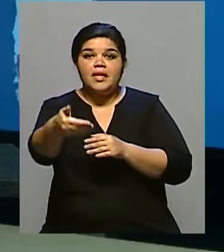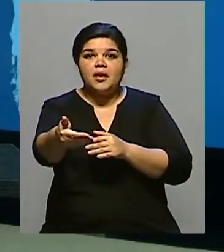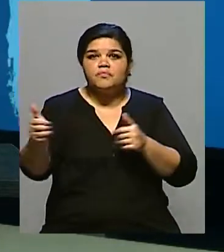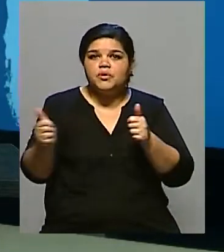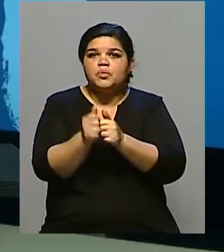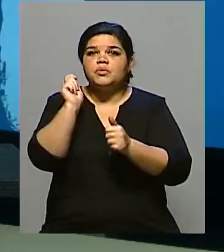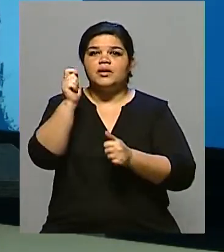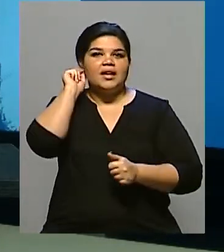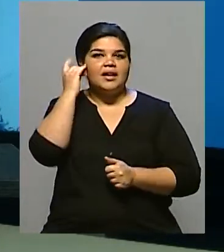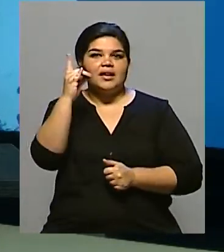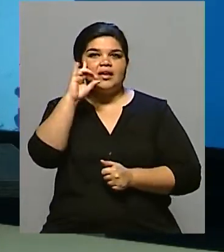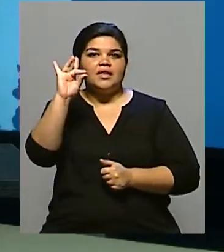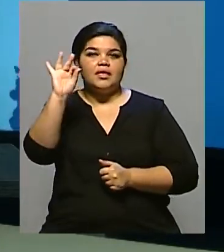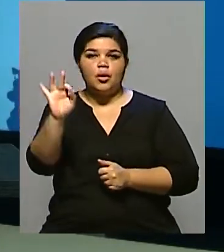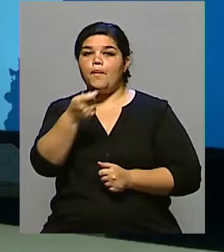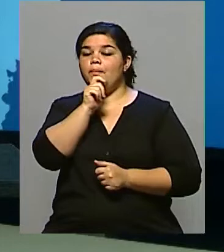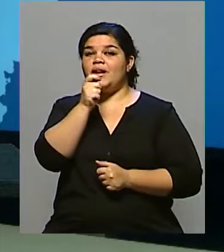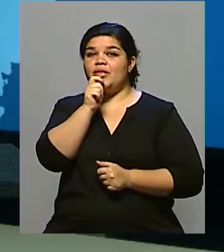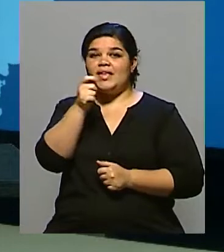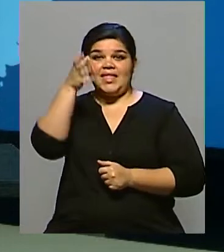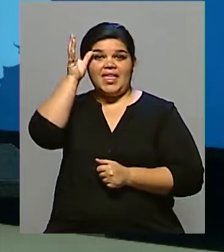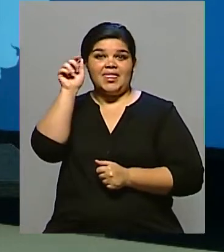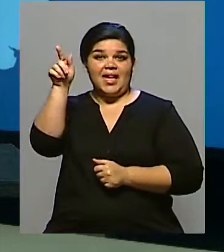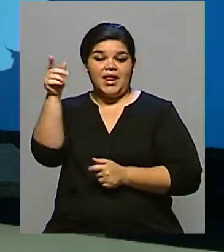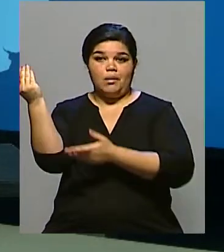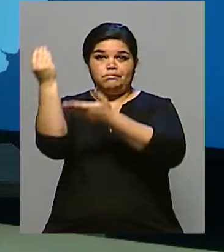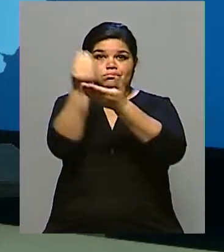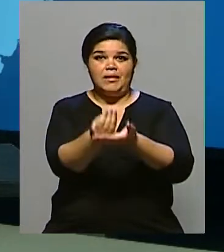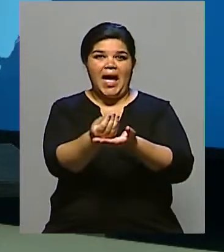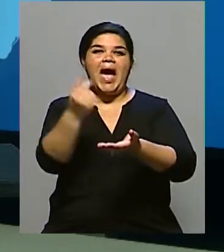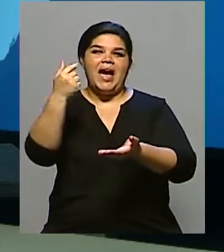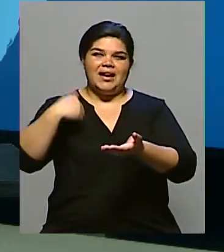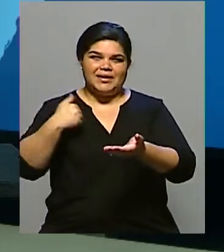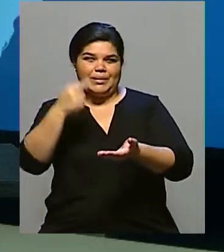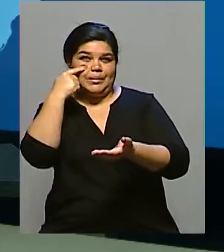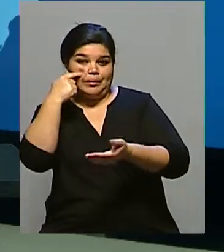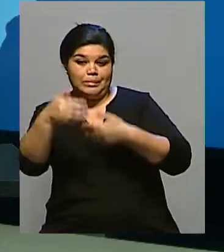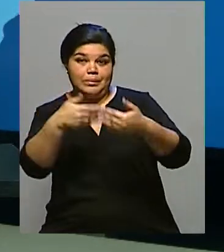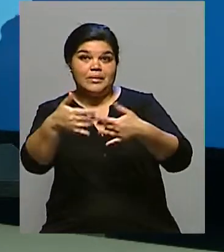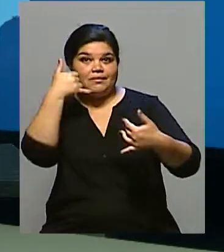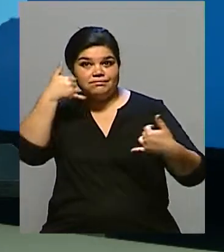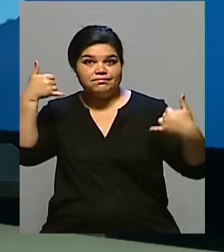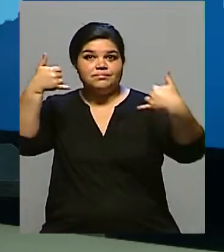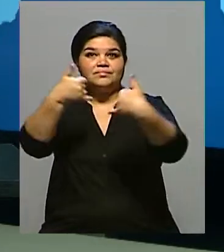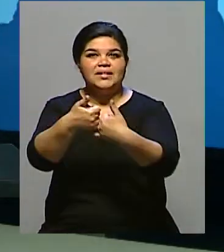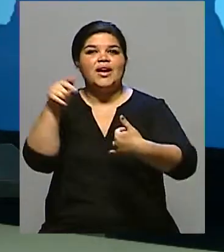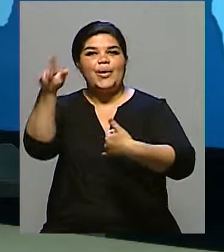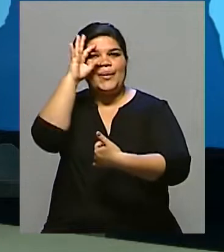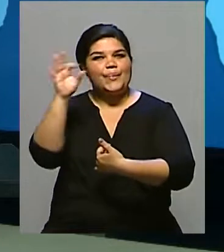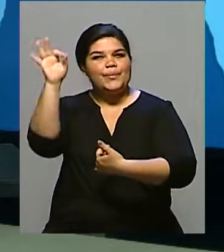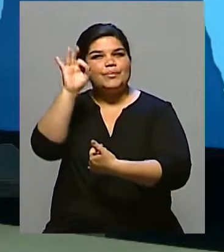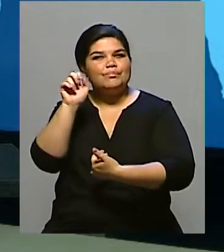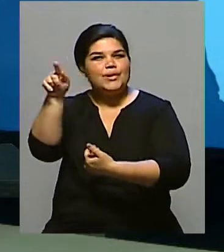Gasoli, periodista italiano radicado en Argentina, que ha tenido la amabilidad de atendernos y de por ahí, desde su óptica y desde lo